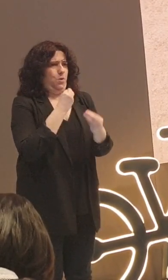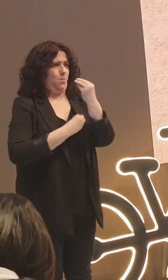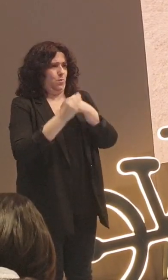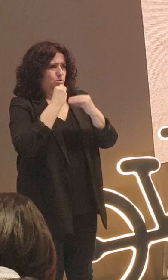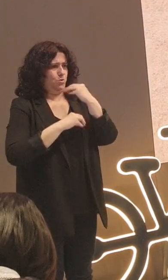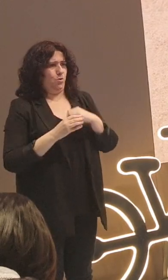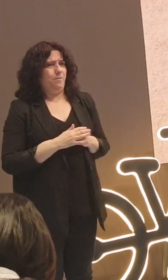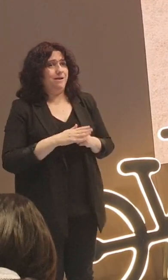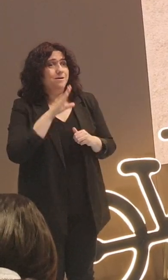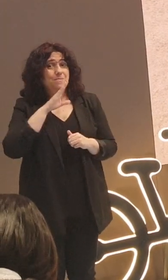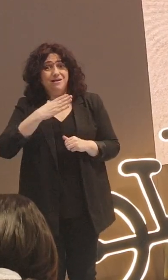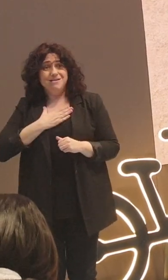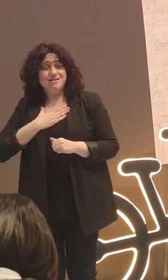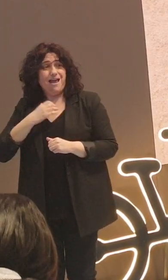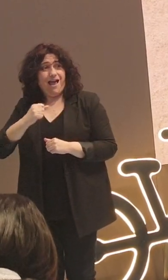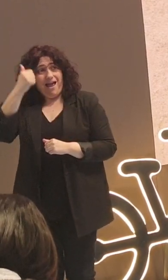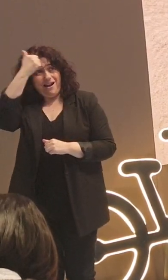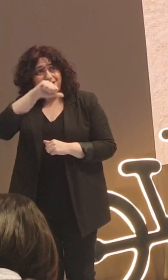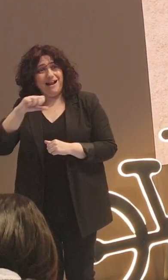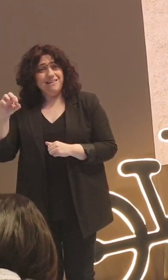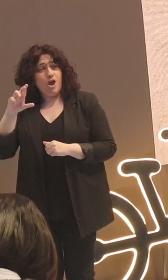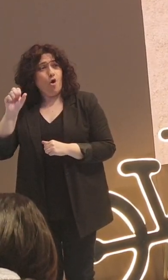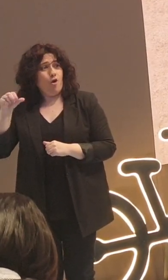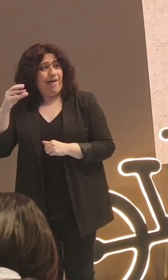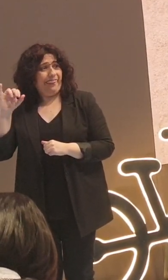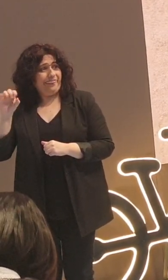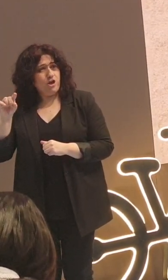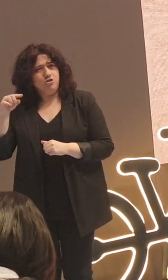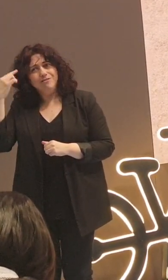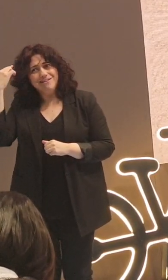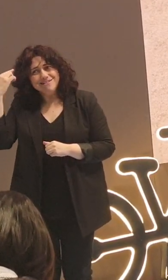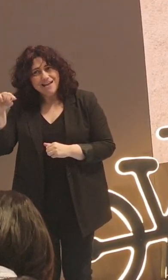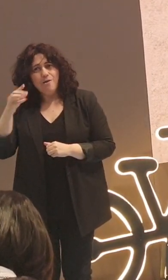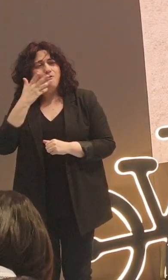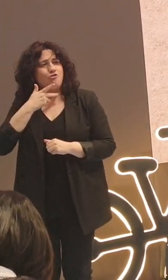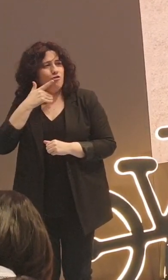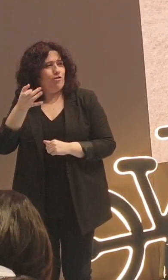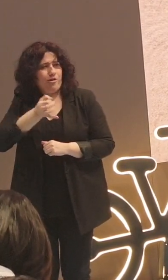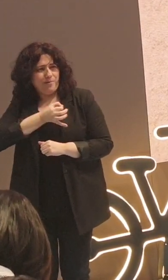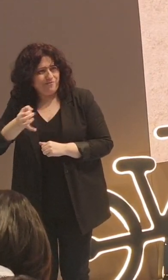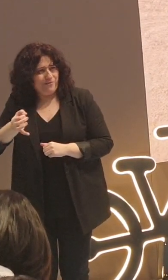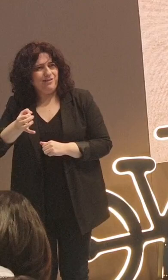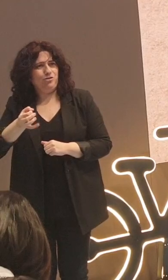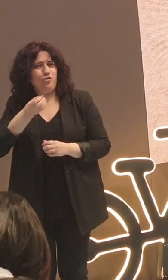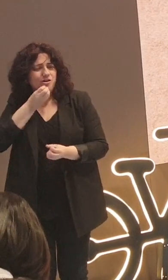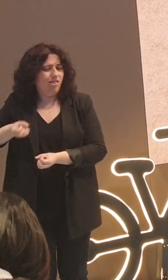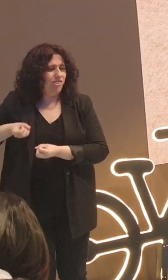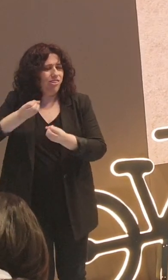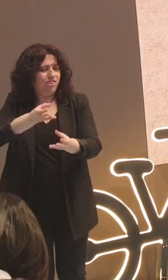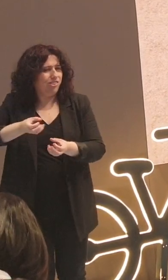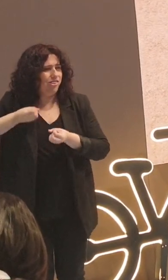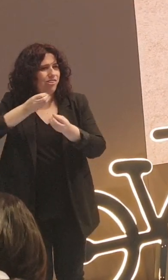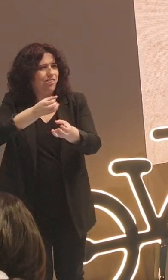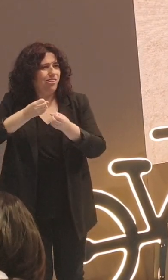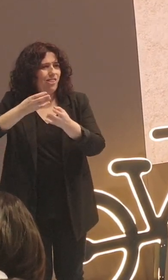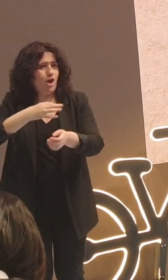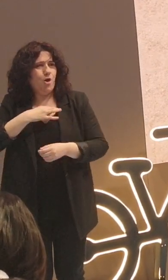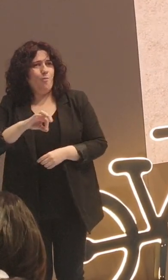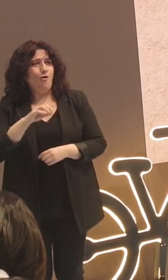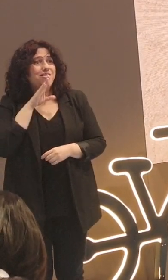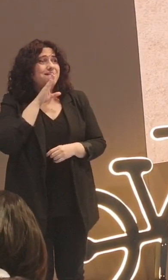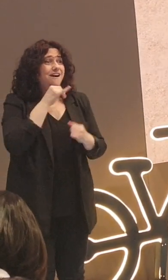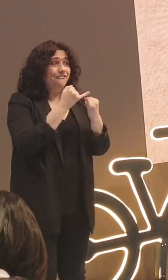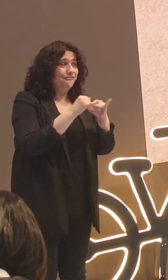alcalde Horacio Gil, que por supuesto conoce mucho mejor que yo y es un gran embajador, pero que ha permitido construir en torno a esta